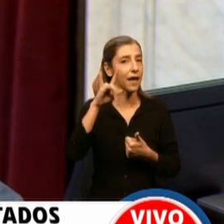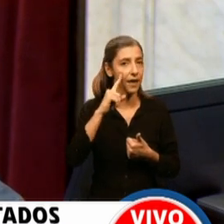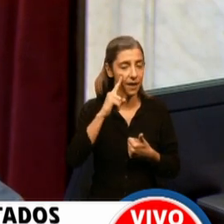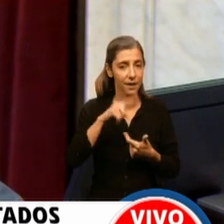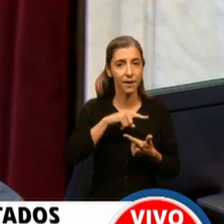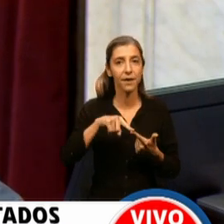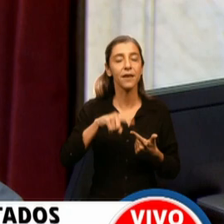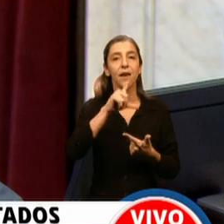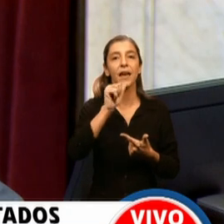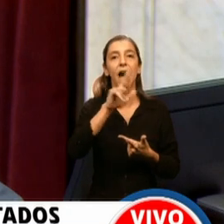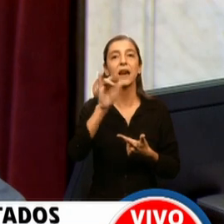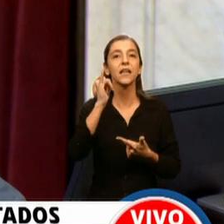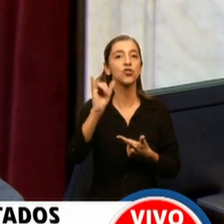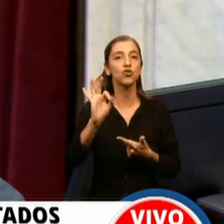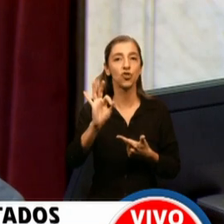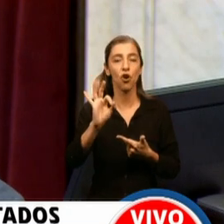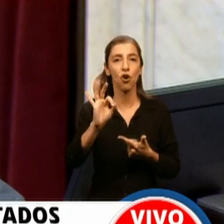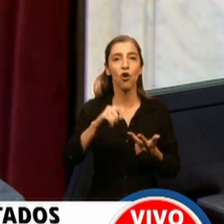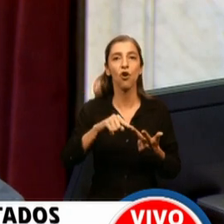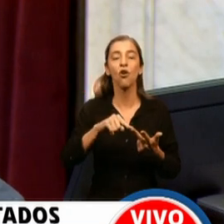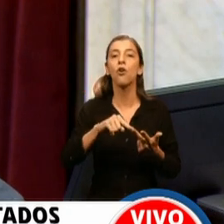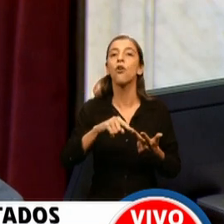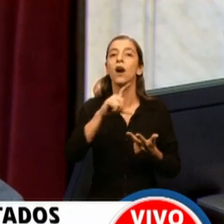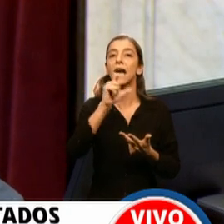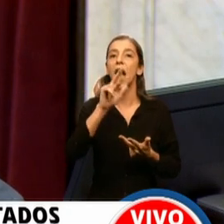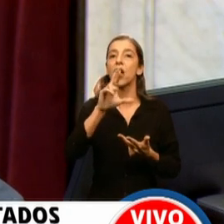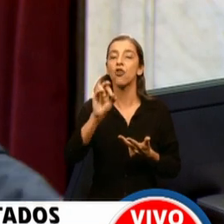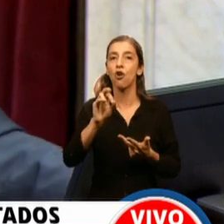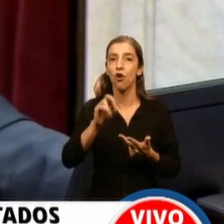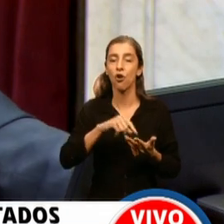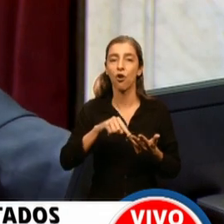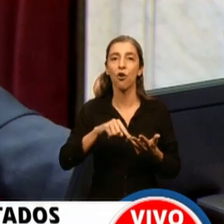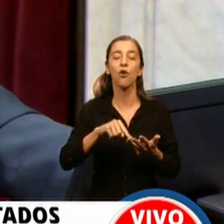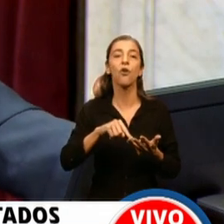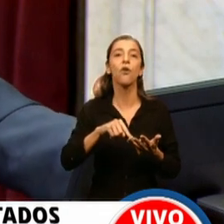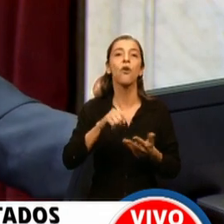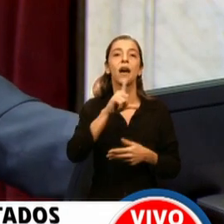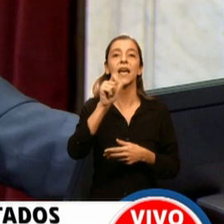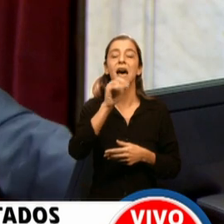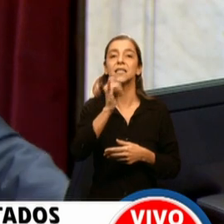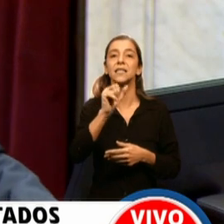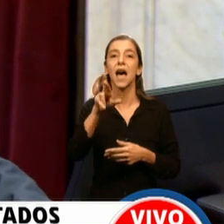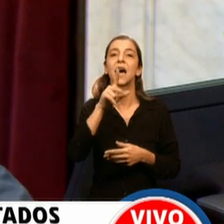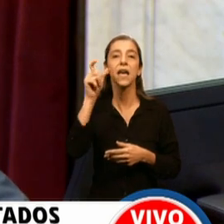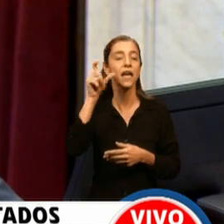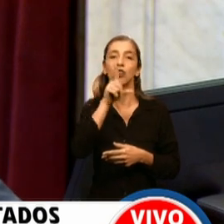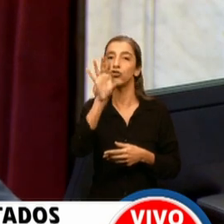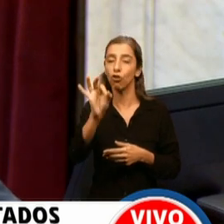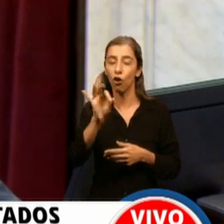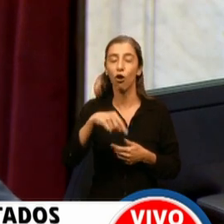diputada carrizo nilda diputado carro pablo diputado casaretto marcelo